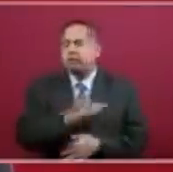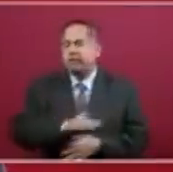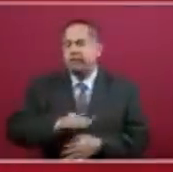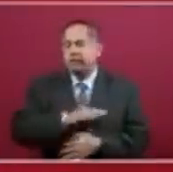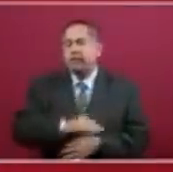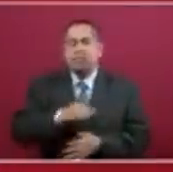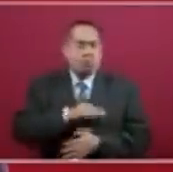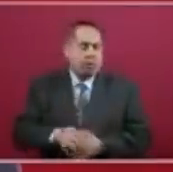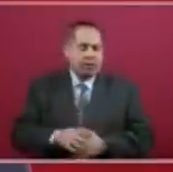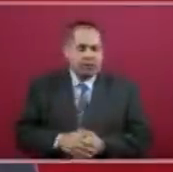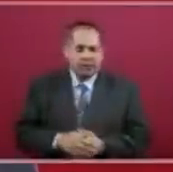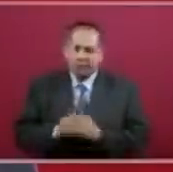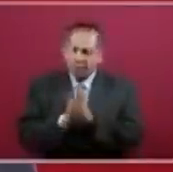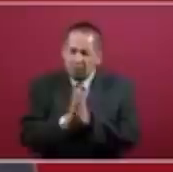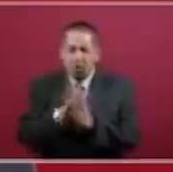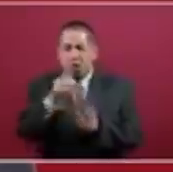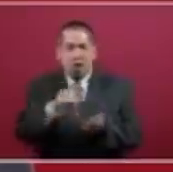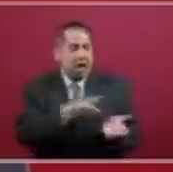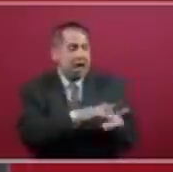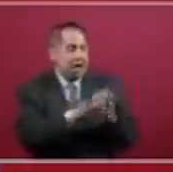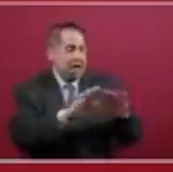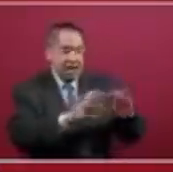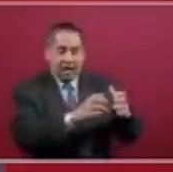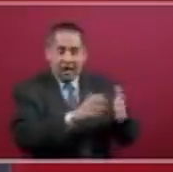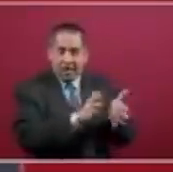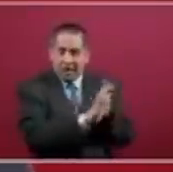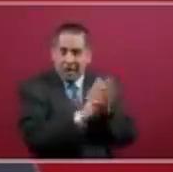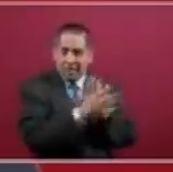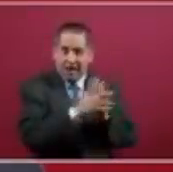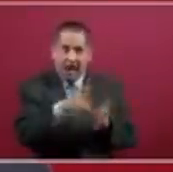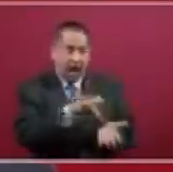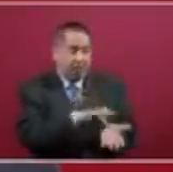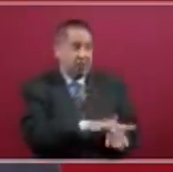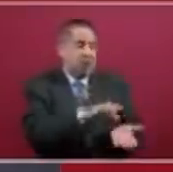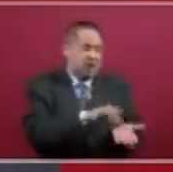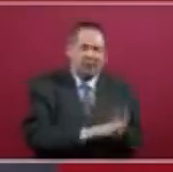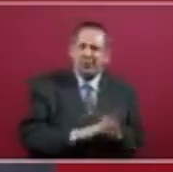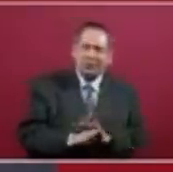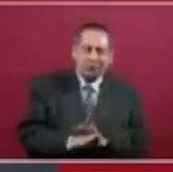Entonces, no apoyen a esta gente que